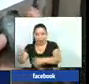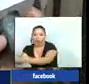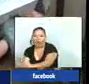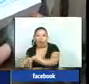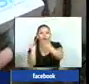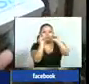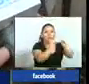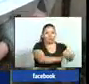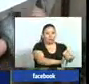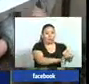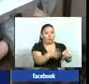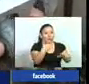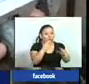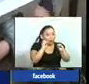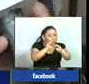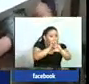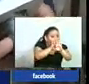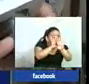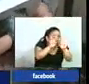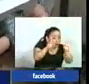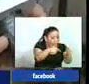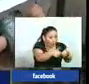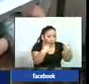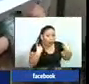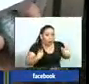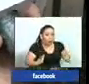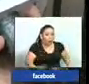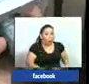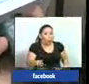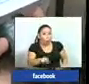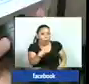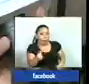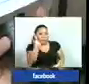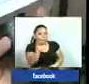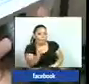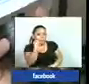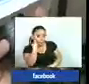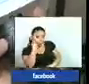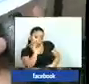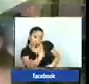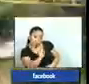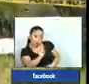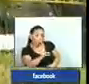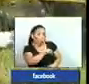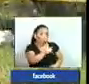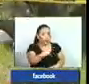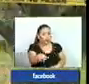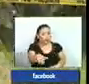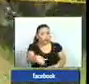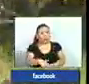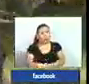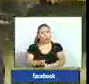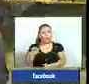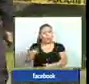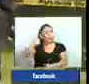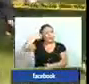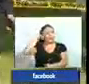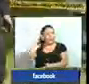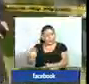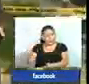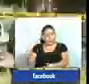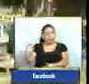lo trasladaron en horas de la madrugada junto a un castigo hacia la roca volcánica. El asesinato de Eric